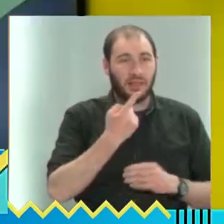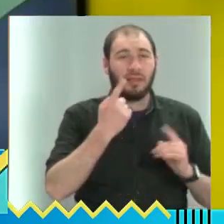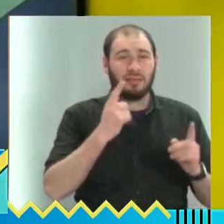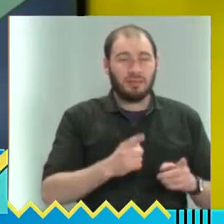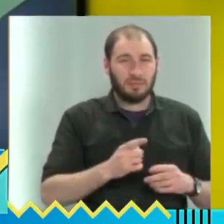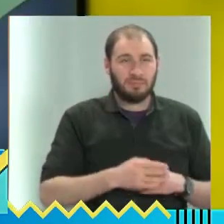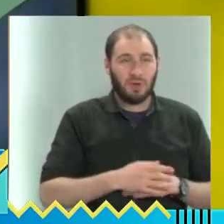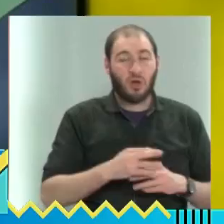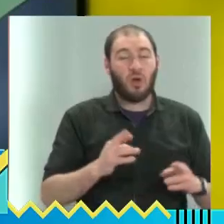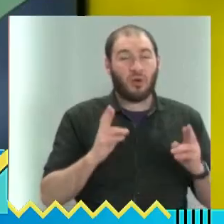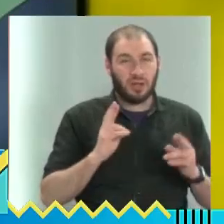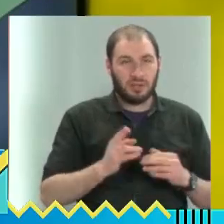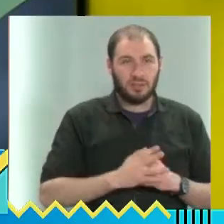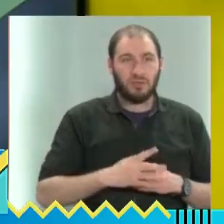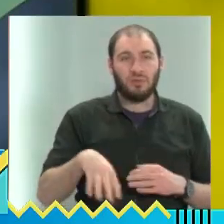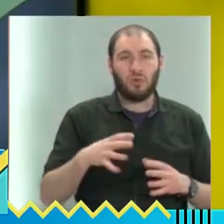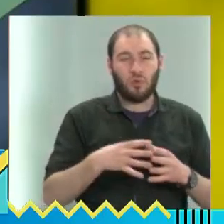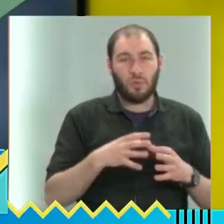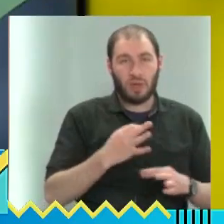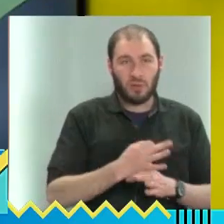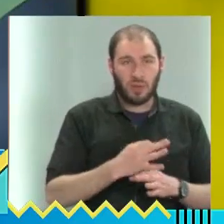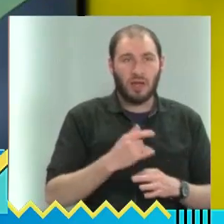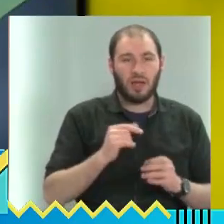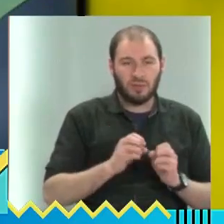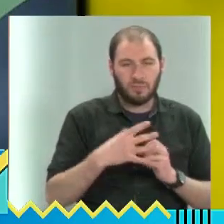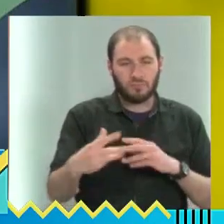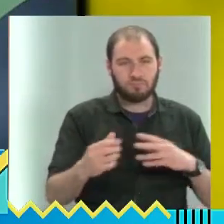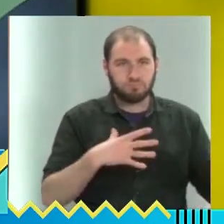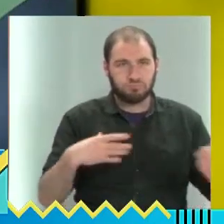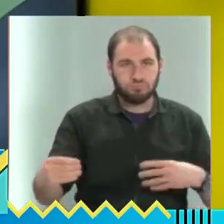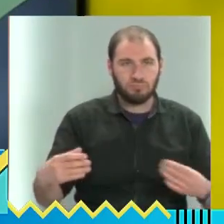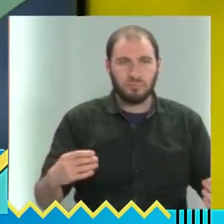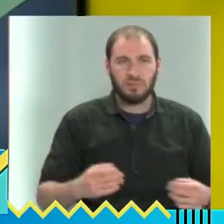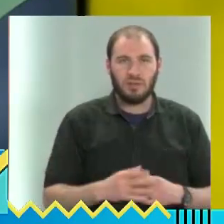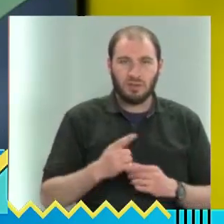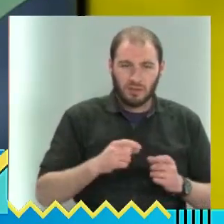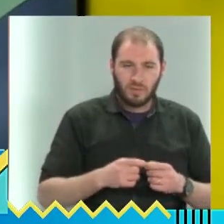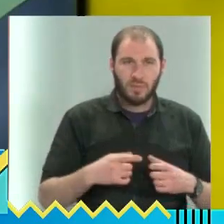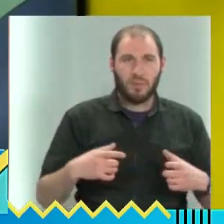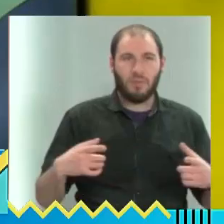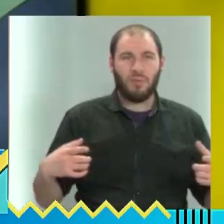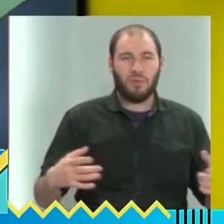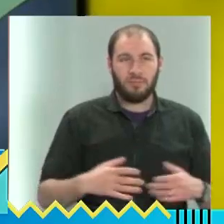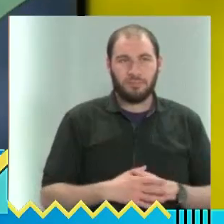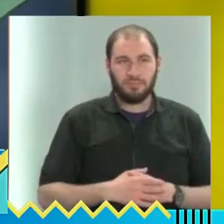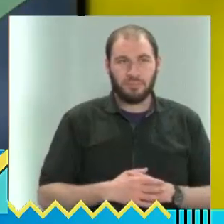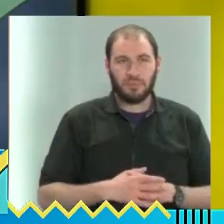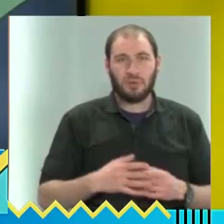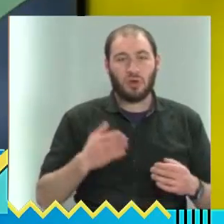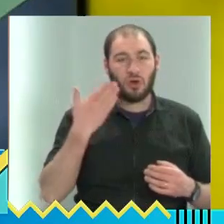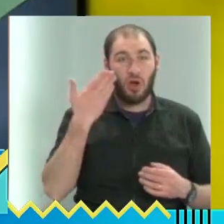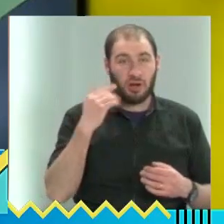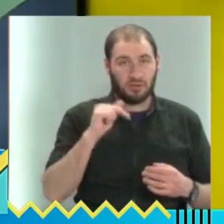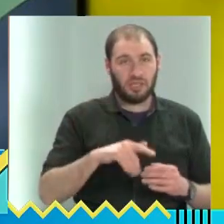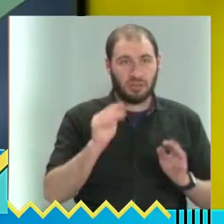que esperamos nosotros en el colegio que esto se siga replicando y que siga aumentando. En este congreso que